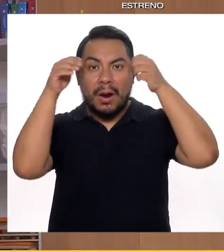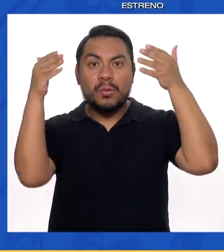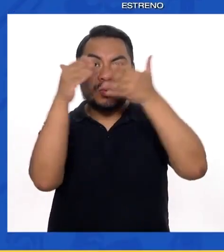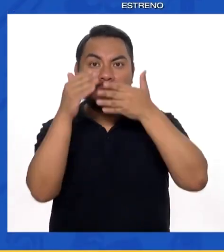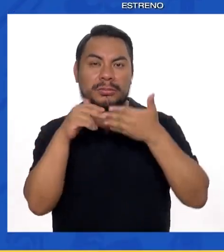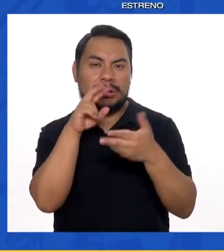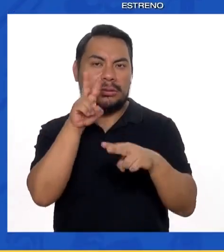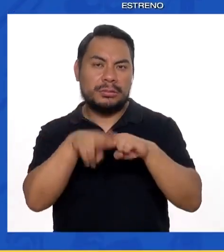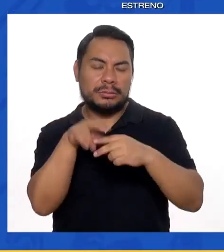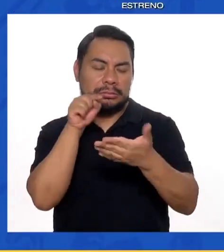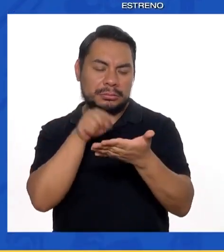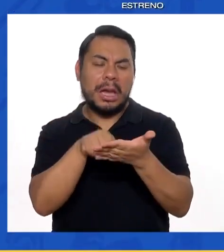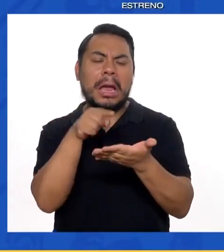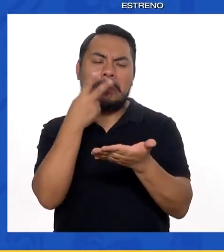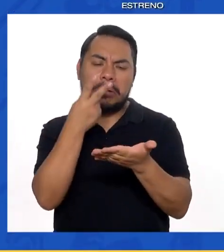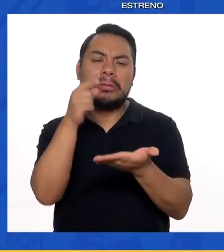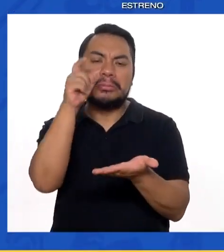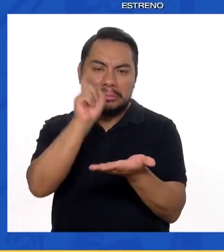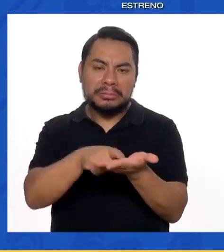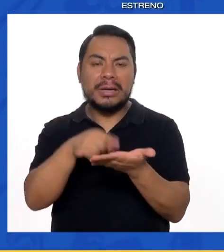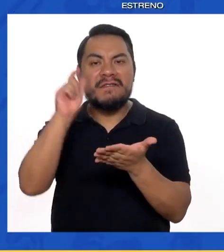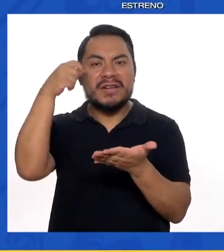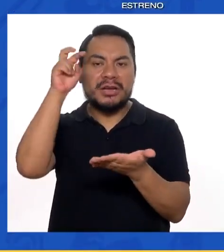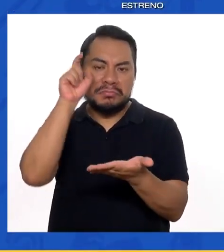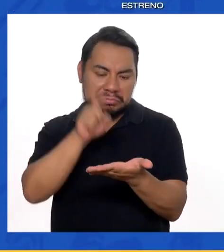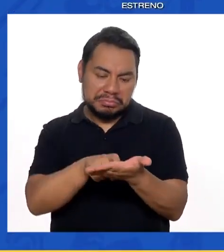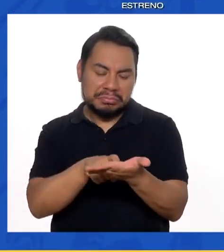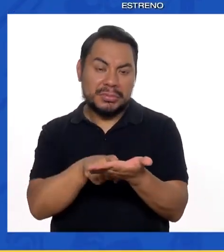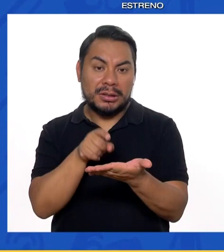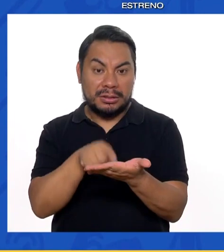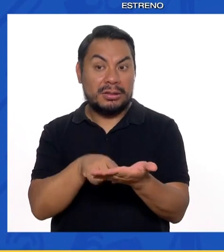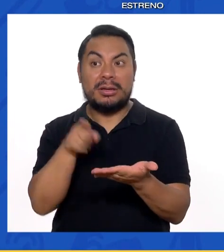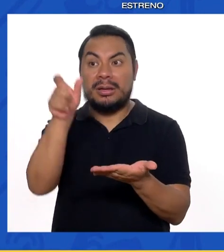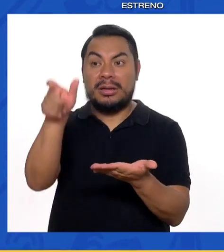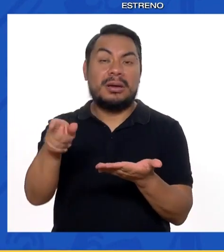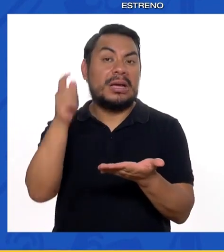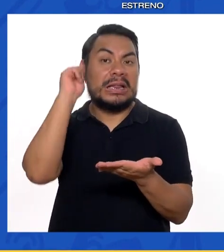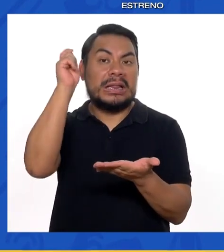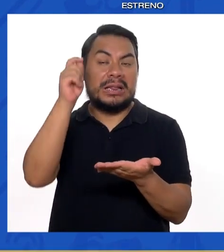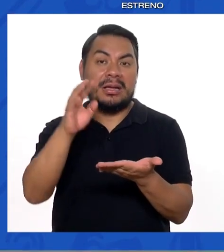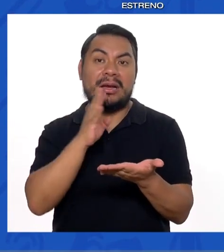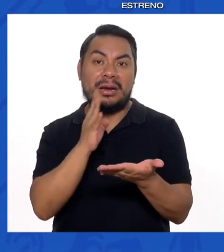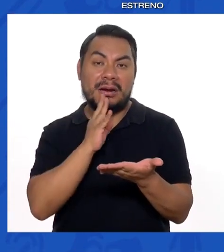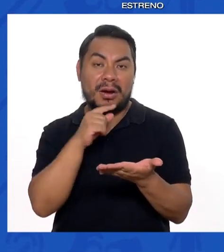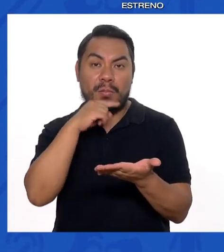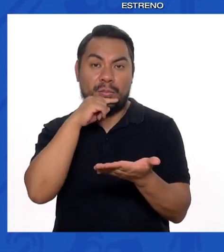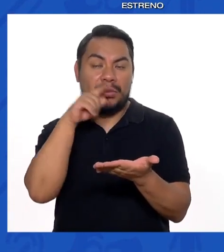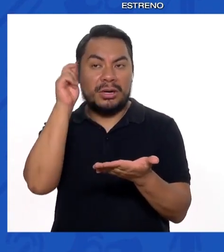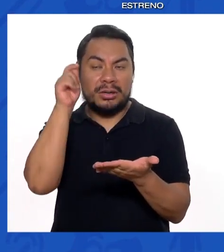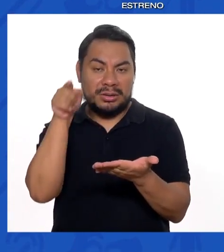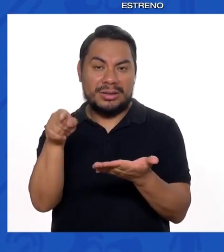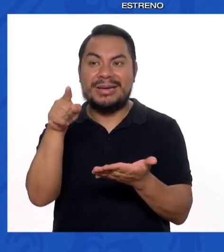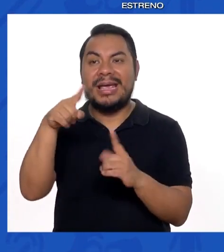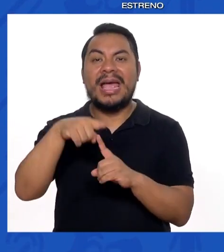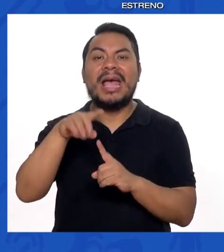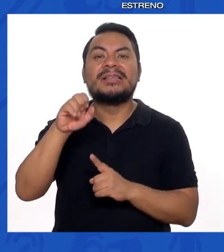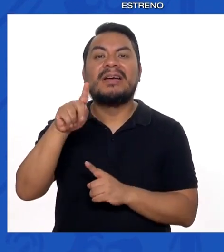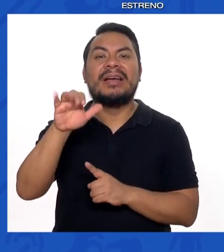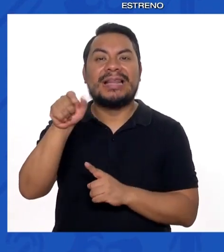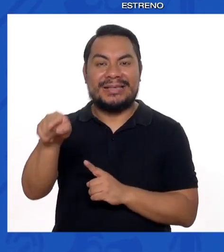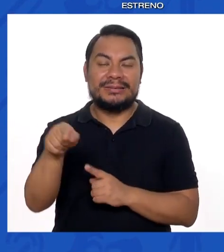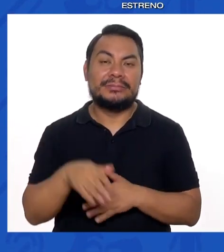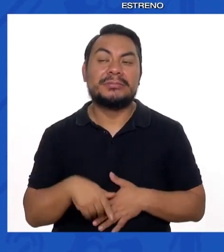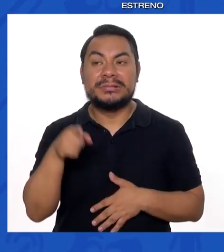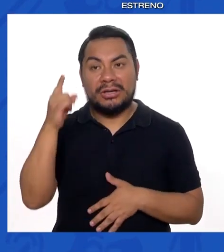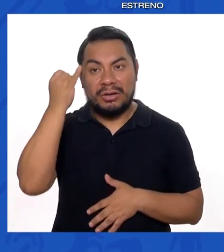autismo. Entonces ahí entré a este video y vi el testimonio de una chica, en este caso Tabata,